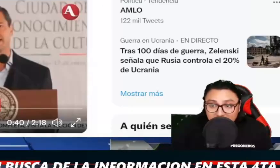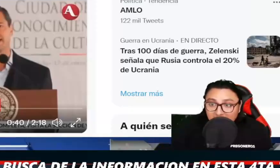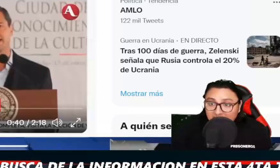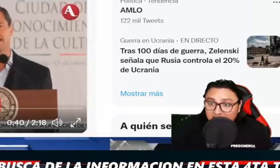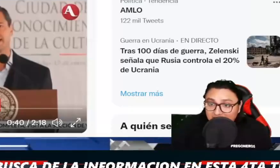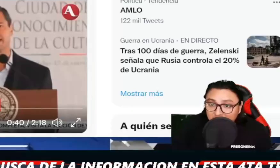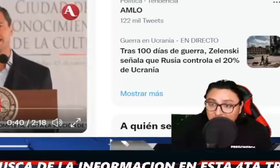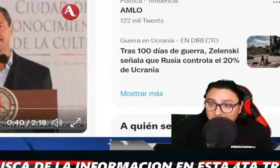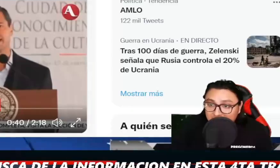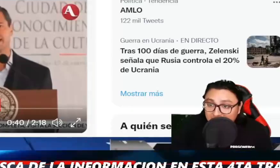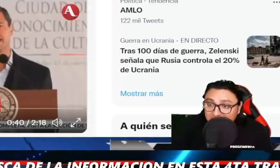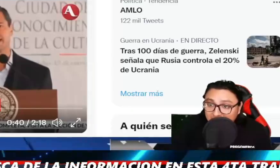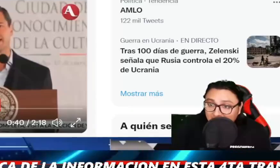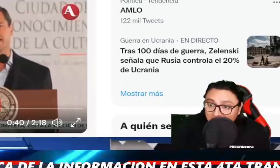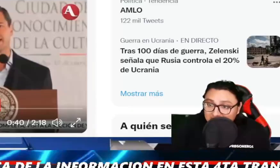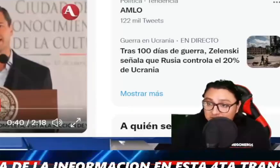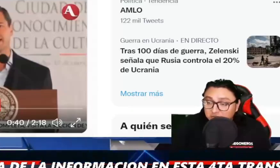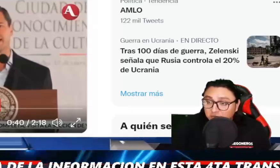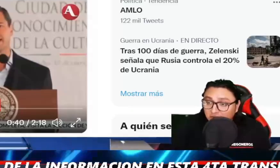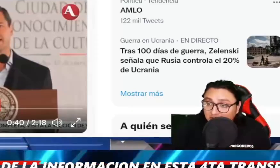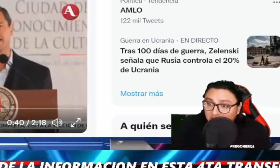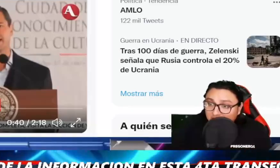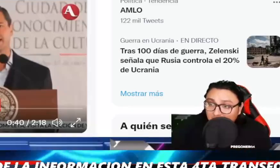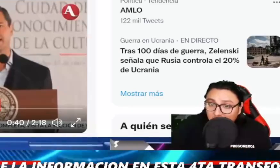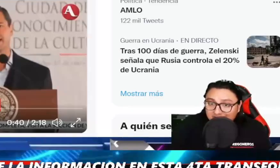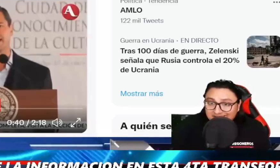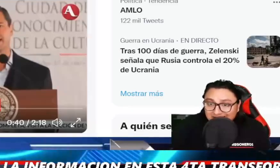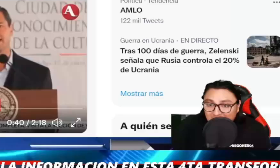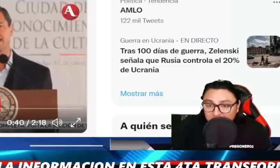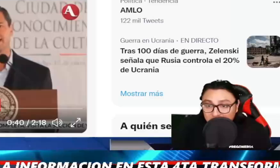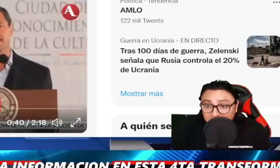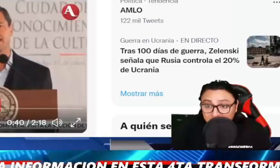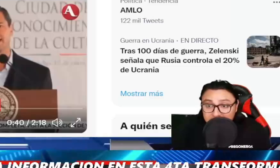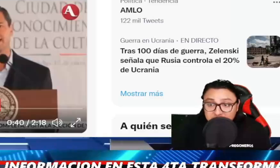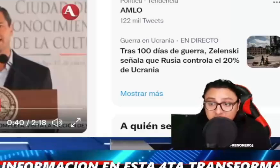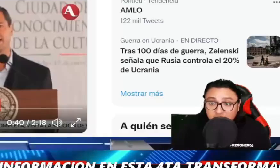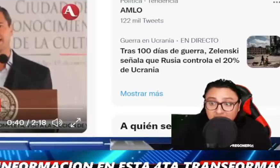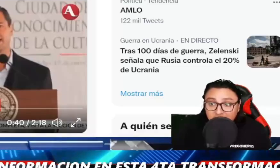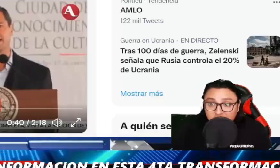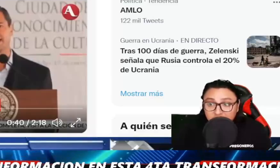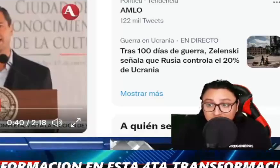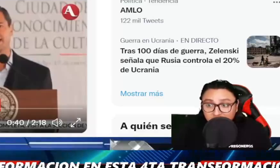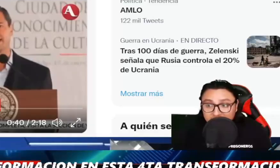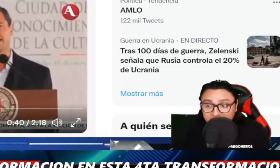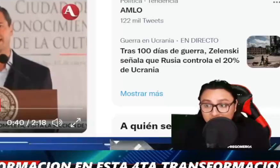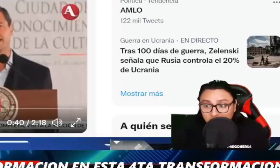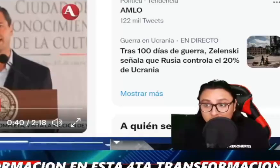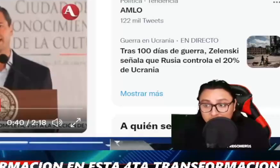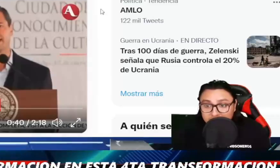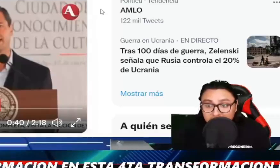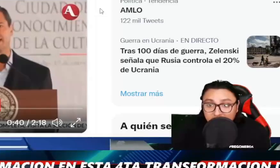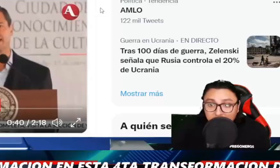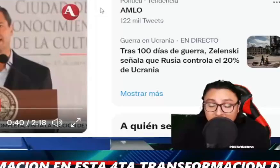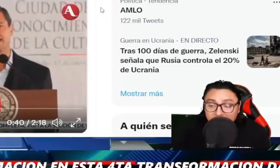Sí, el candidato del PRI ataca al segundo lugar en lugar de atacar al primero. Eso significa que hay un pacto entre AMLO